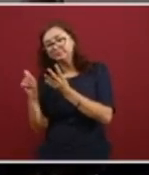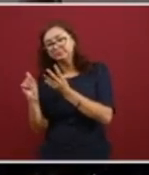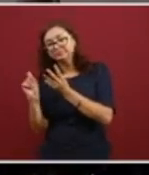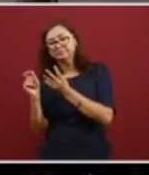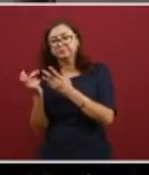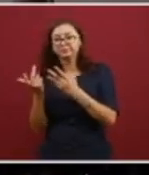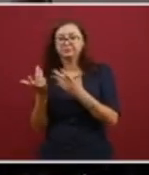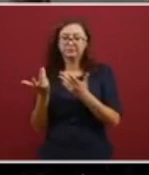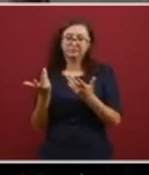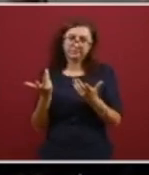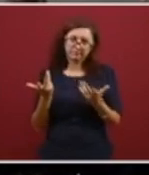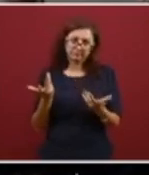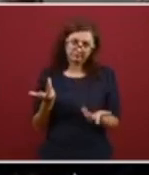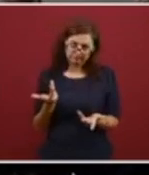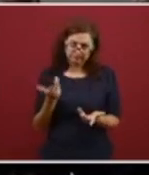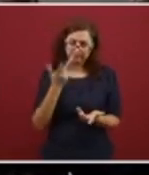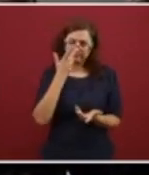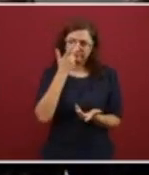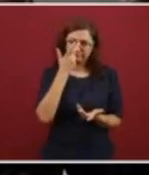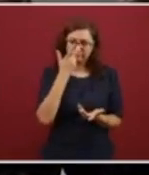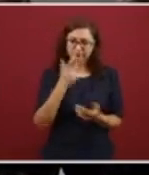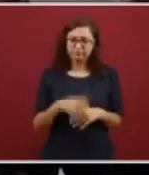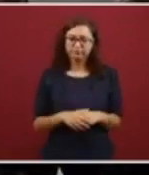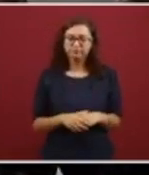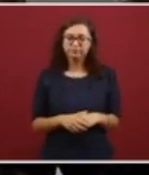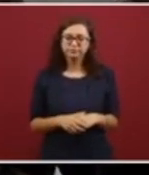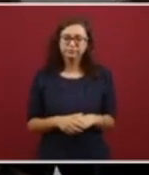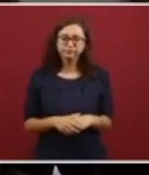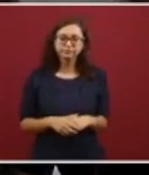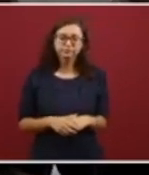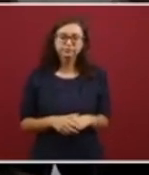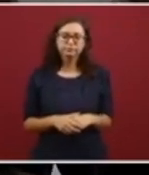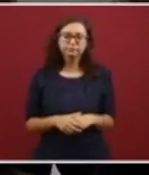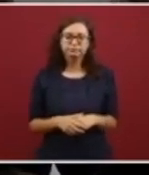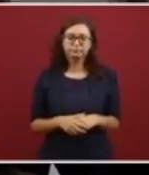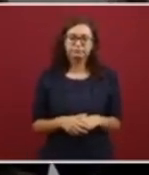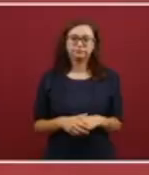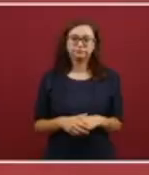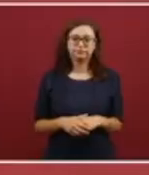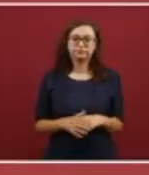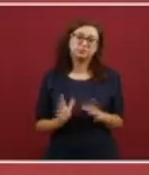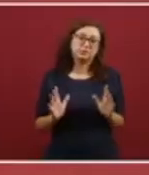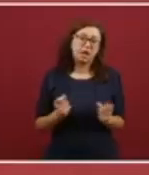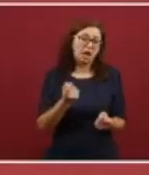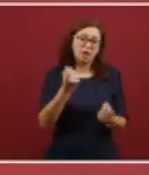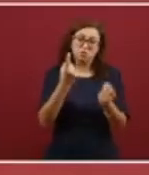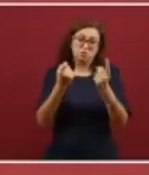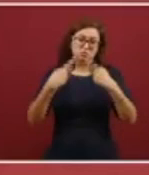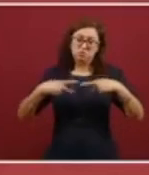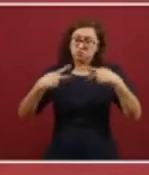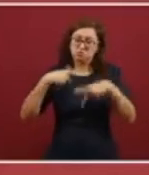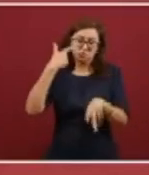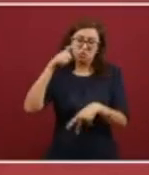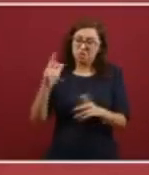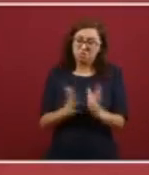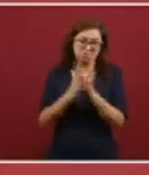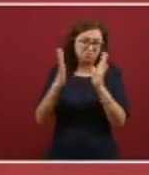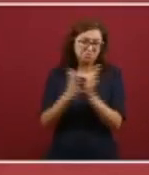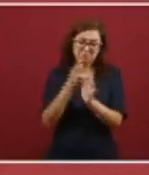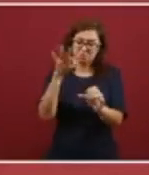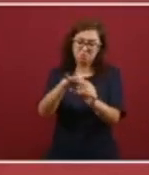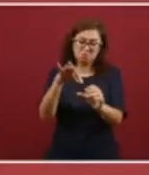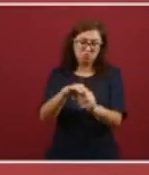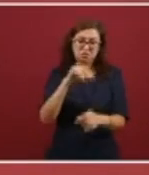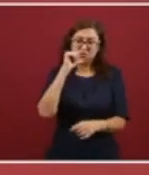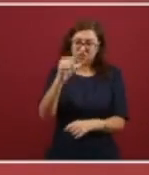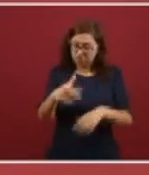Digo, no atribuyo solo a eso el que la gente no haya participado, pero eso es su